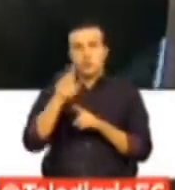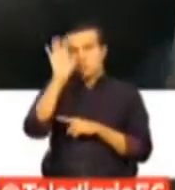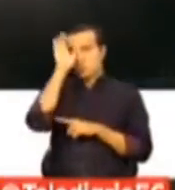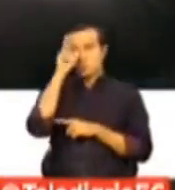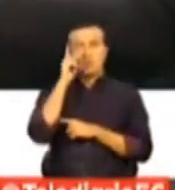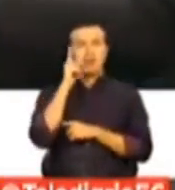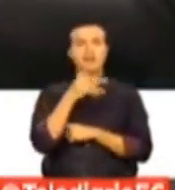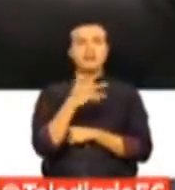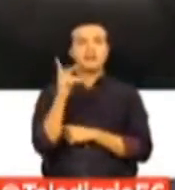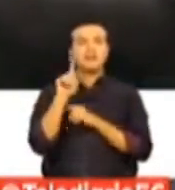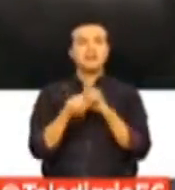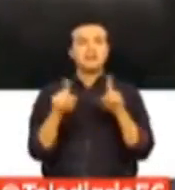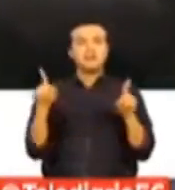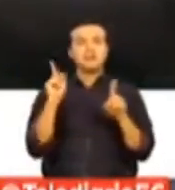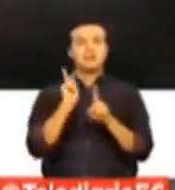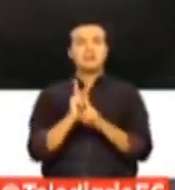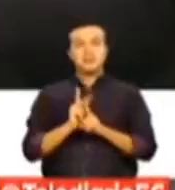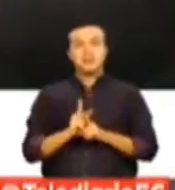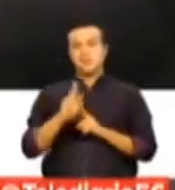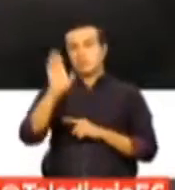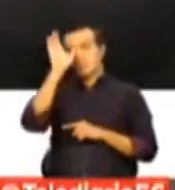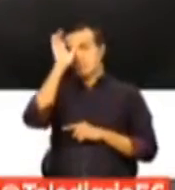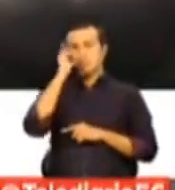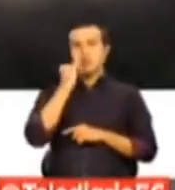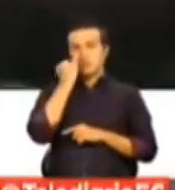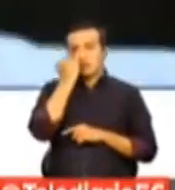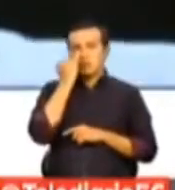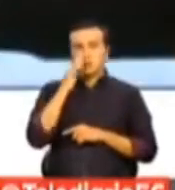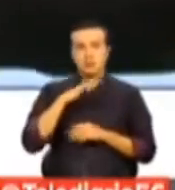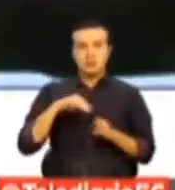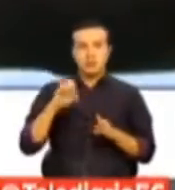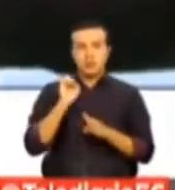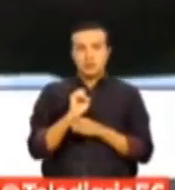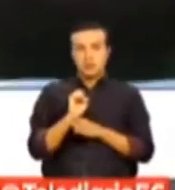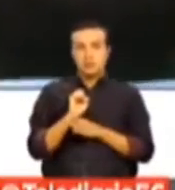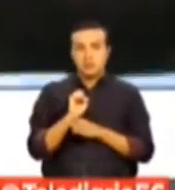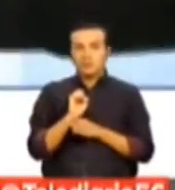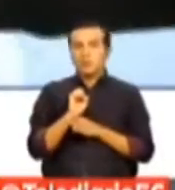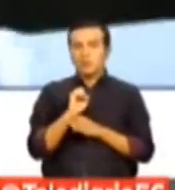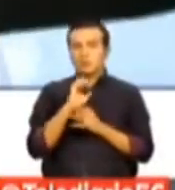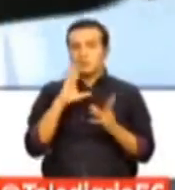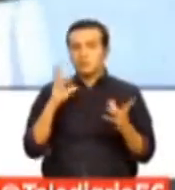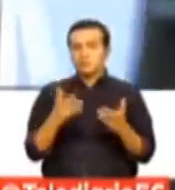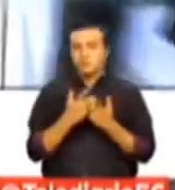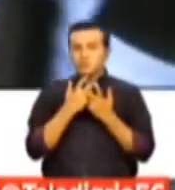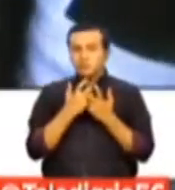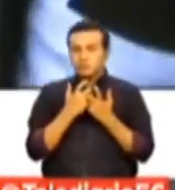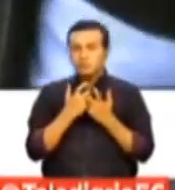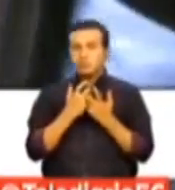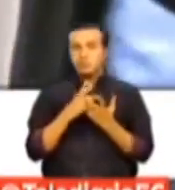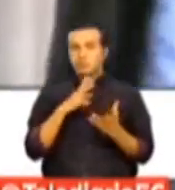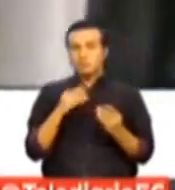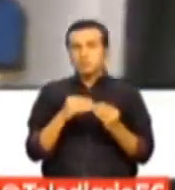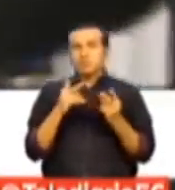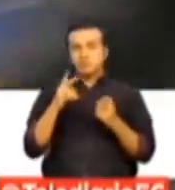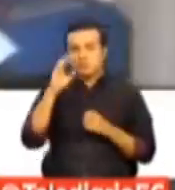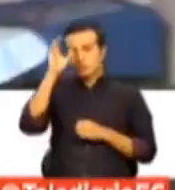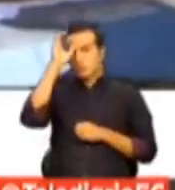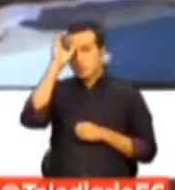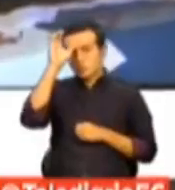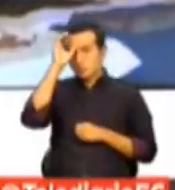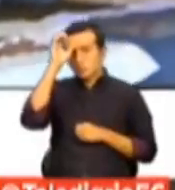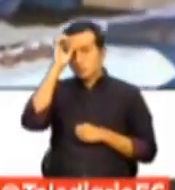cultural. Hay algunos íconos de la cultura indígena de nosotros, pues fusionados con lo que tiene que ver con la